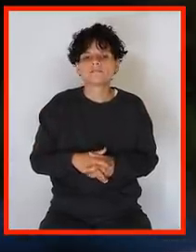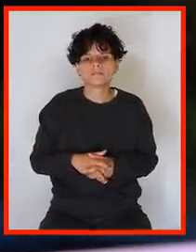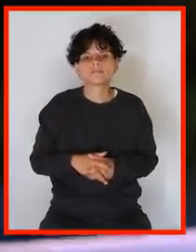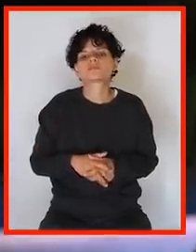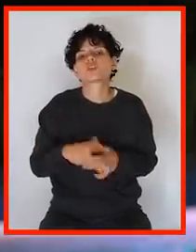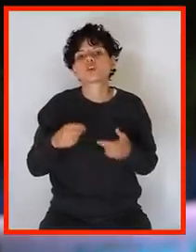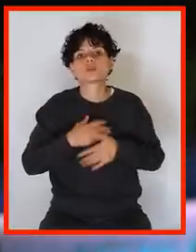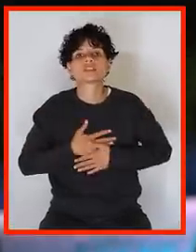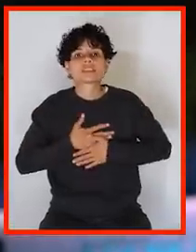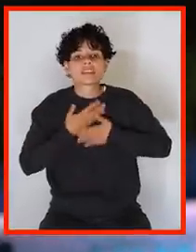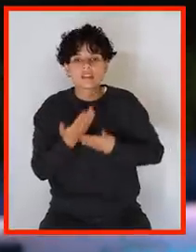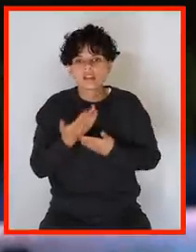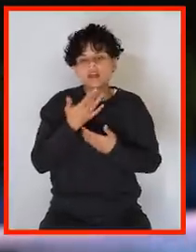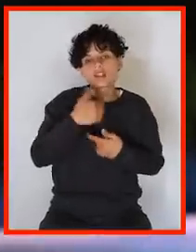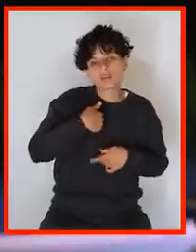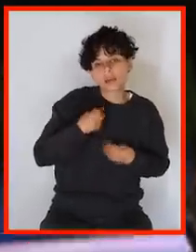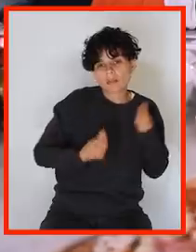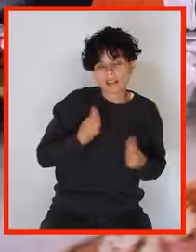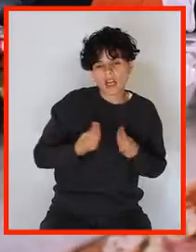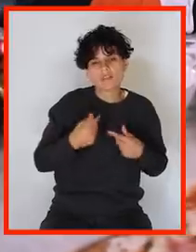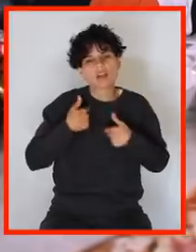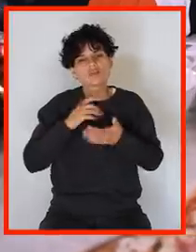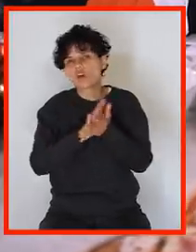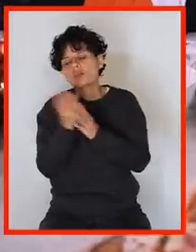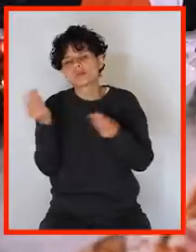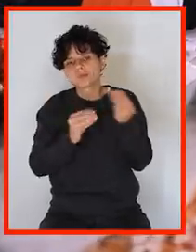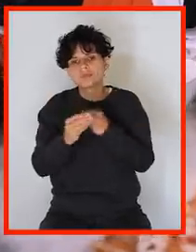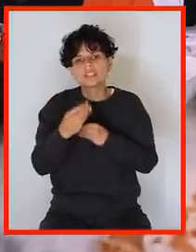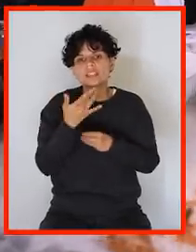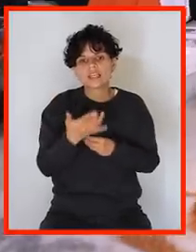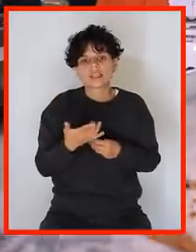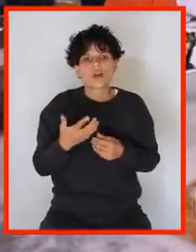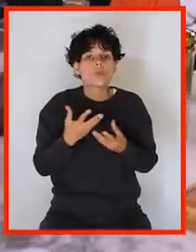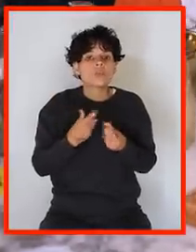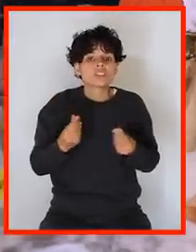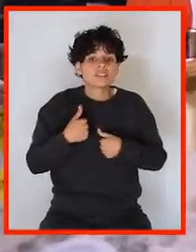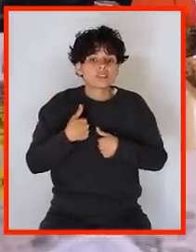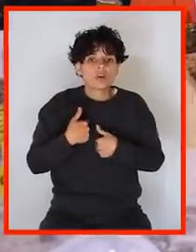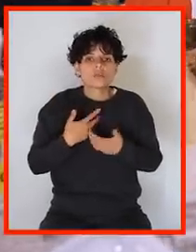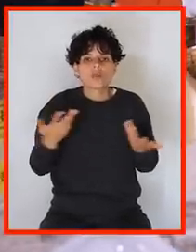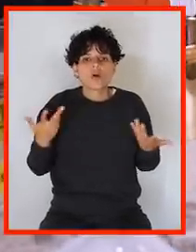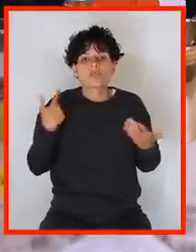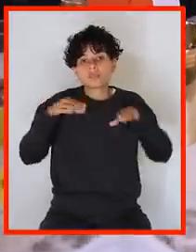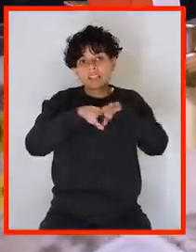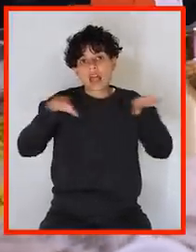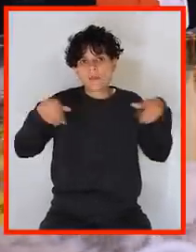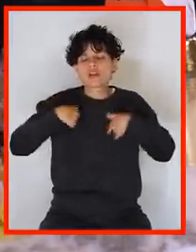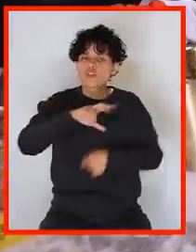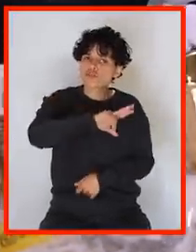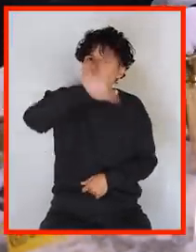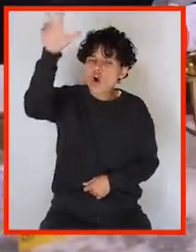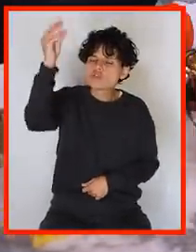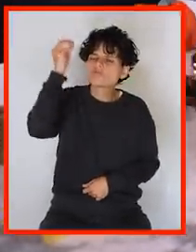lo que sentía, lo que he pasado. Porque fueron muchas cosas, porque yo muchas veces me arrodillé así como en la cama,